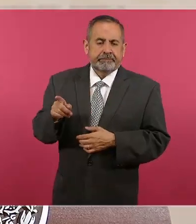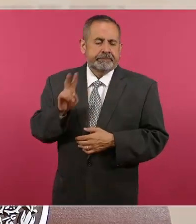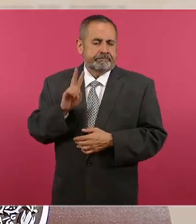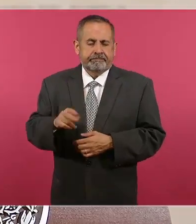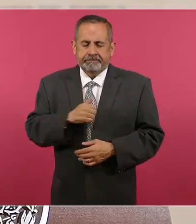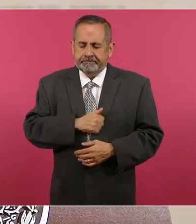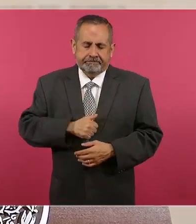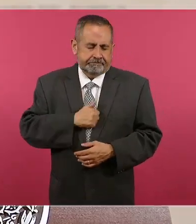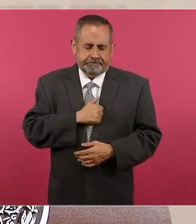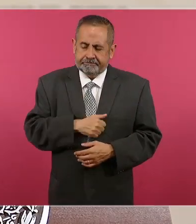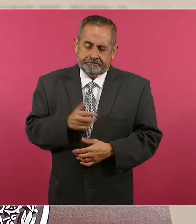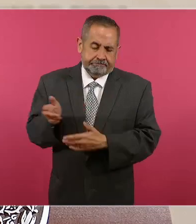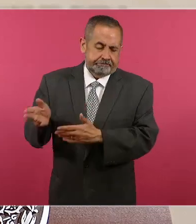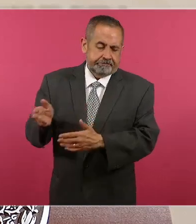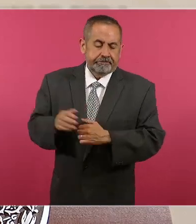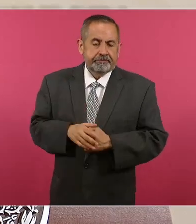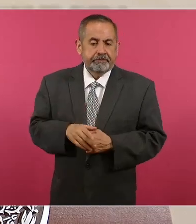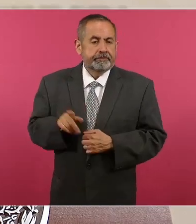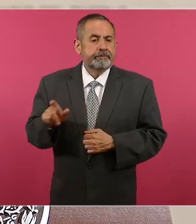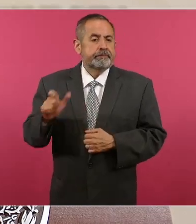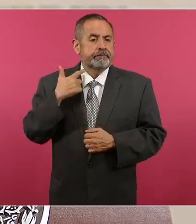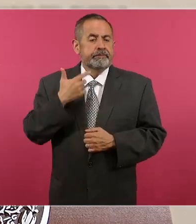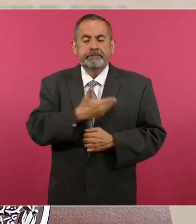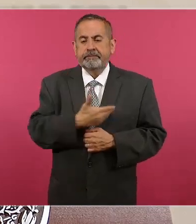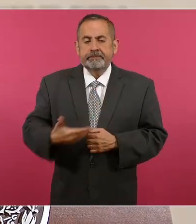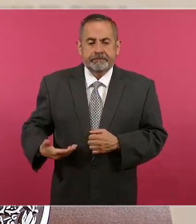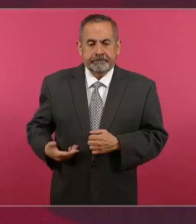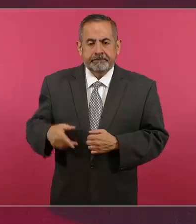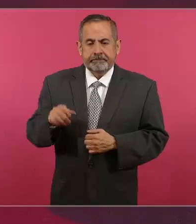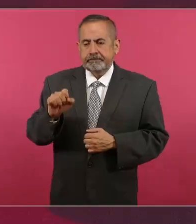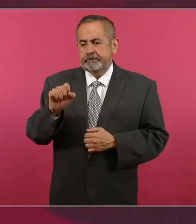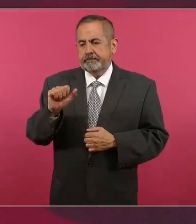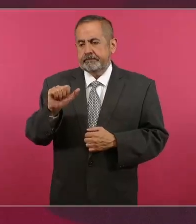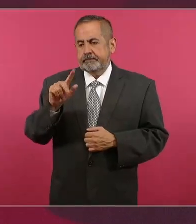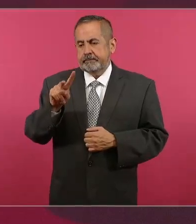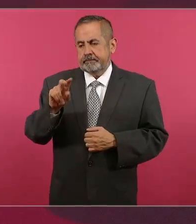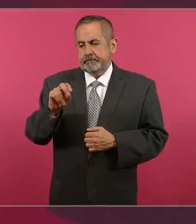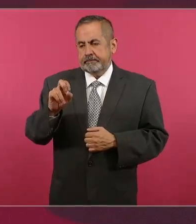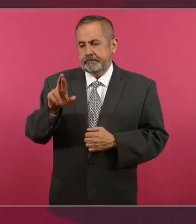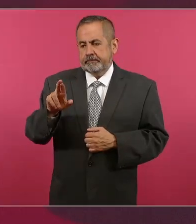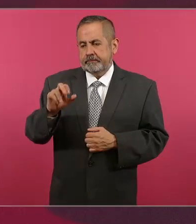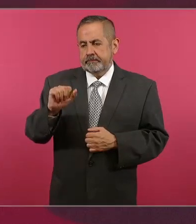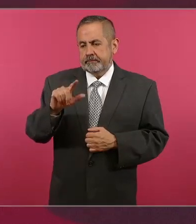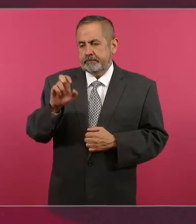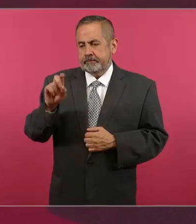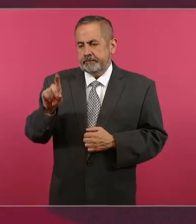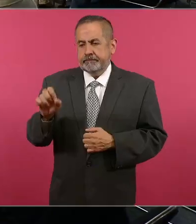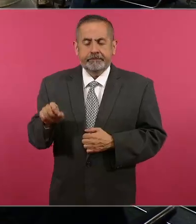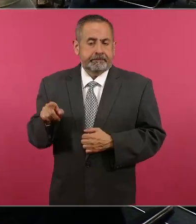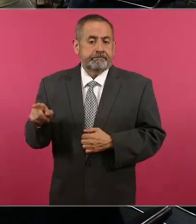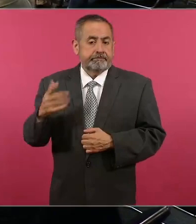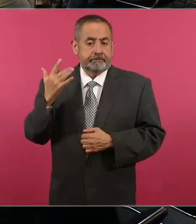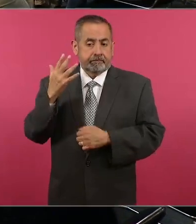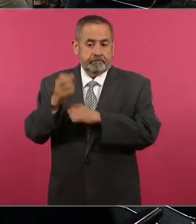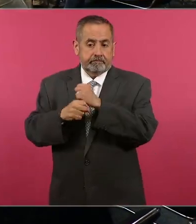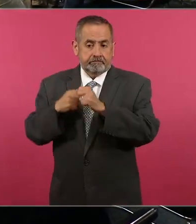lamentable, del presidente Salvador Allende. Estos son 50 años.